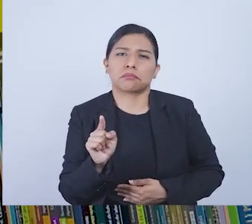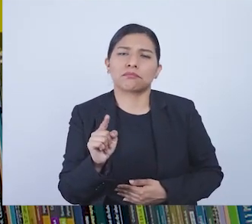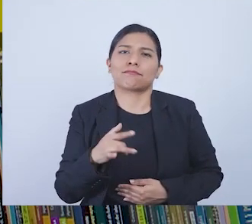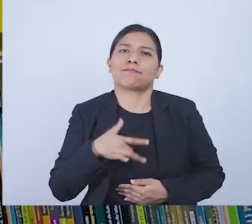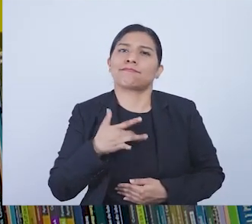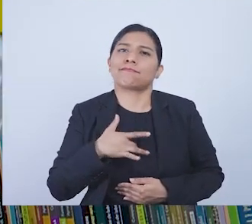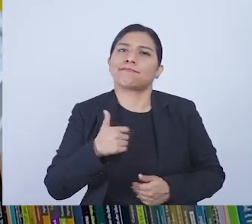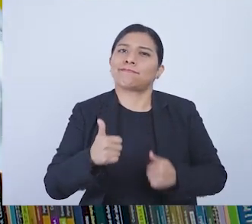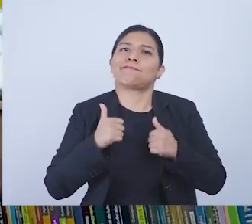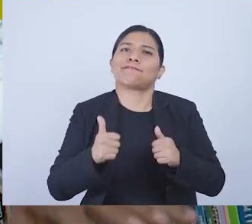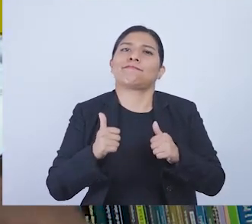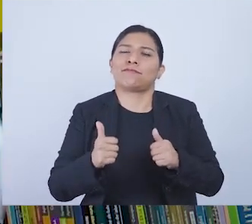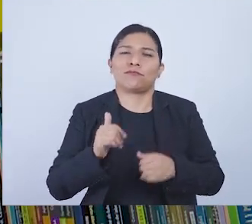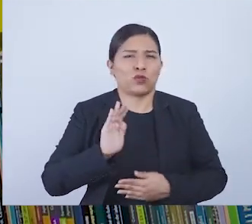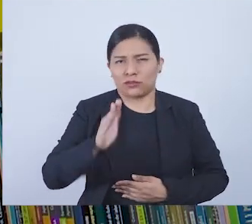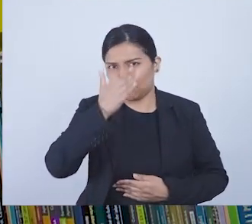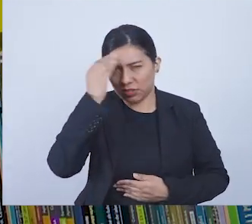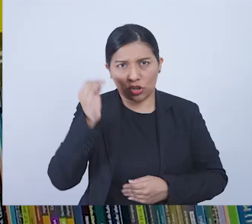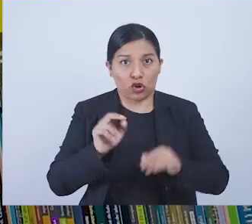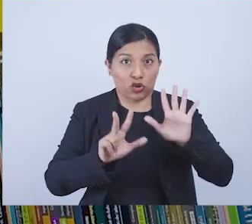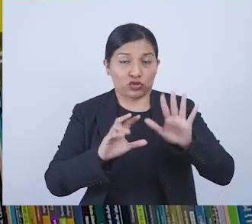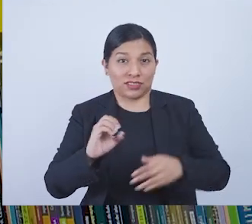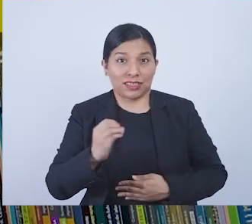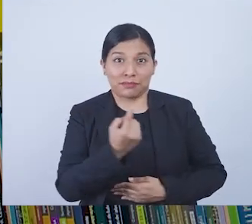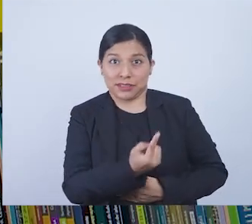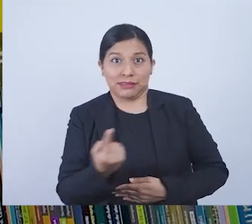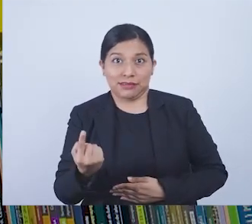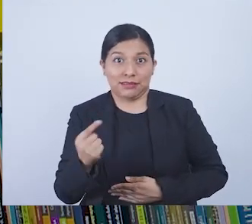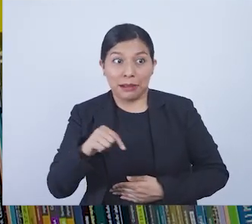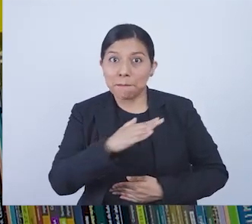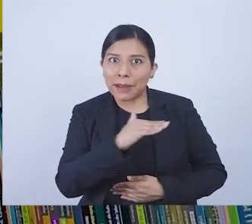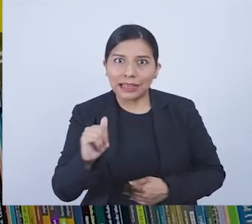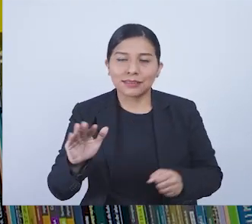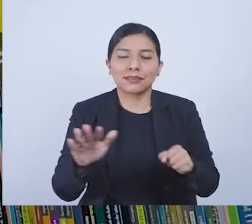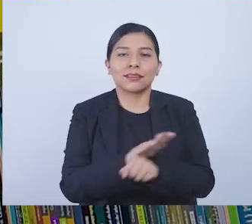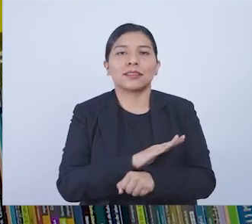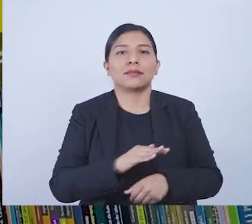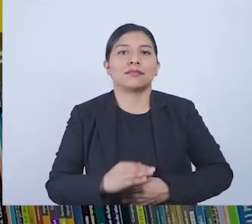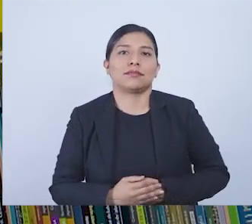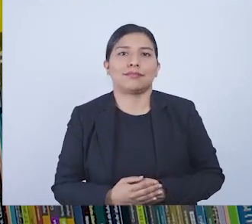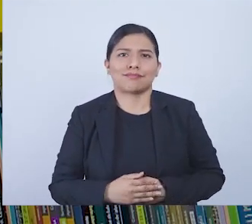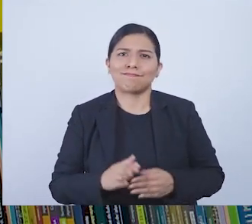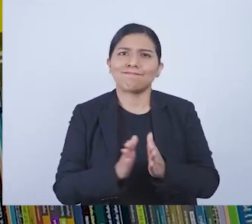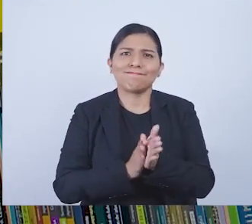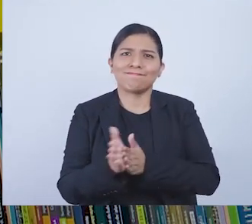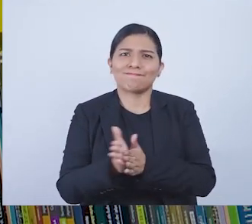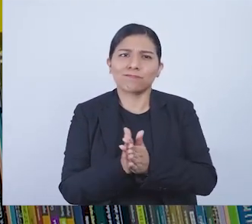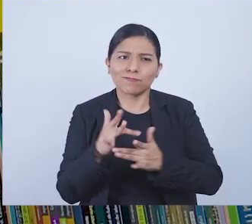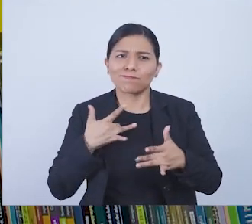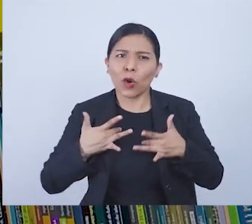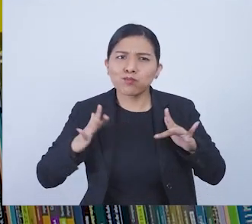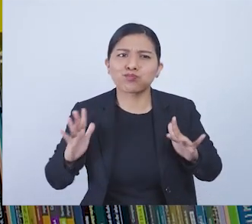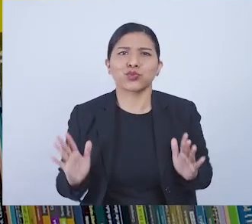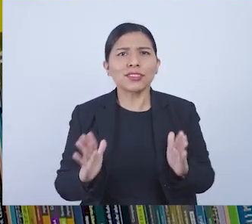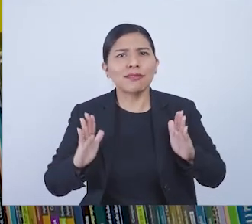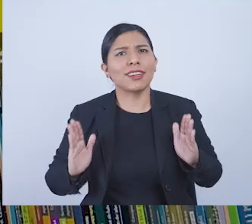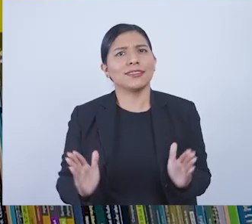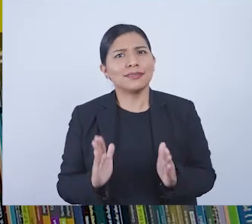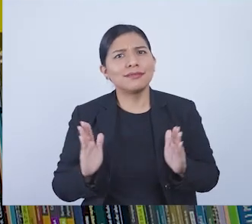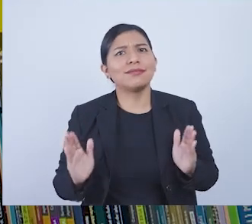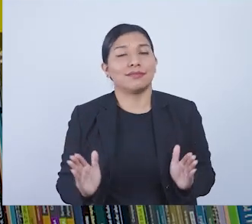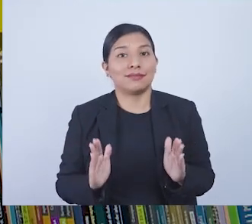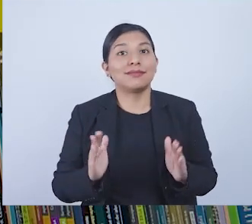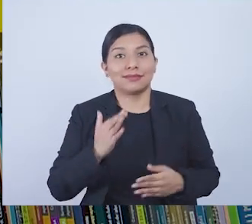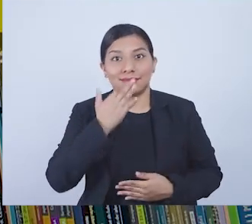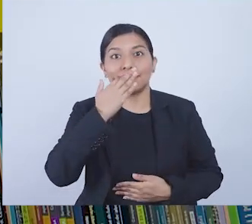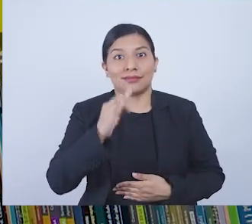entusiasmo, los 80 diseminados en todo el país, y ese entusiasmo y esa motivación que fue lo que distinguió en